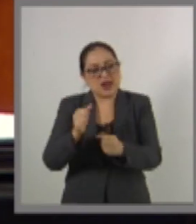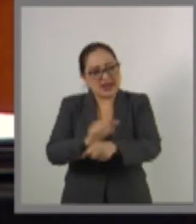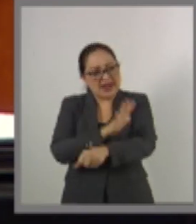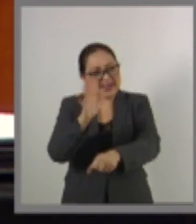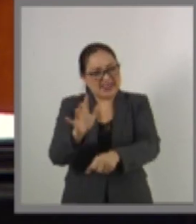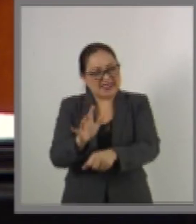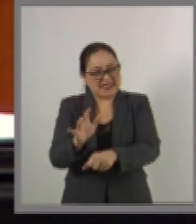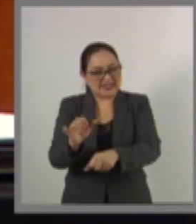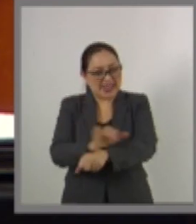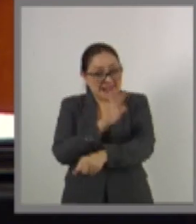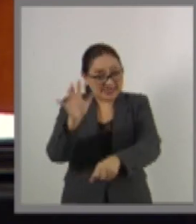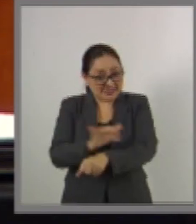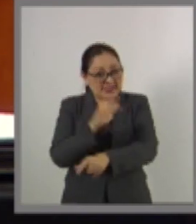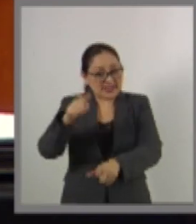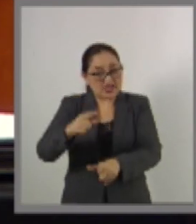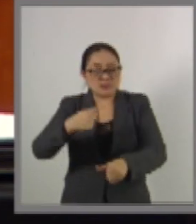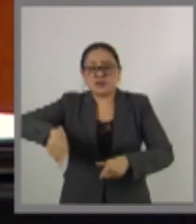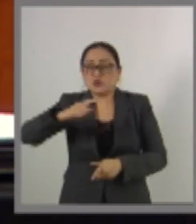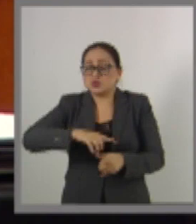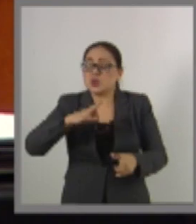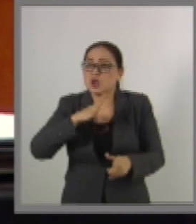para conversaciones